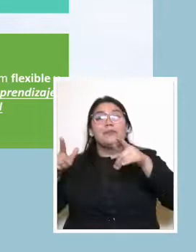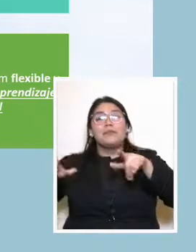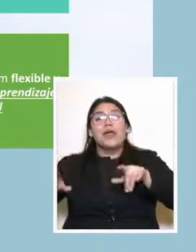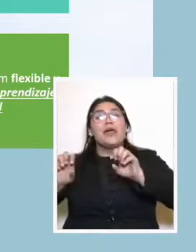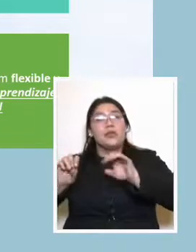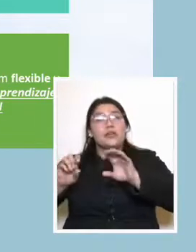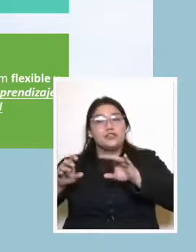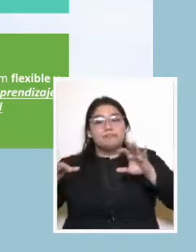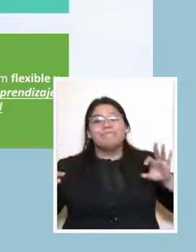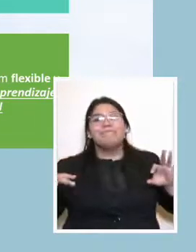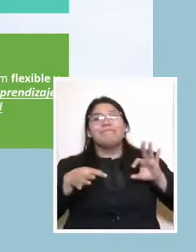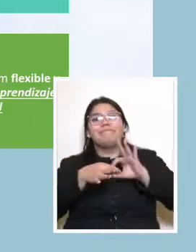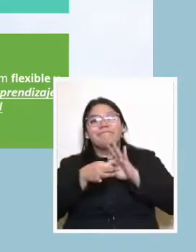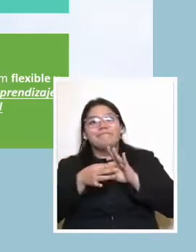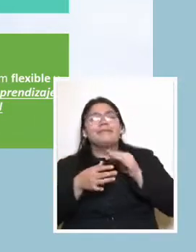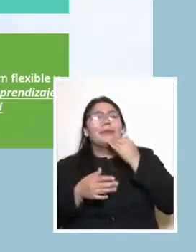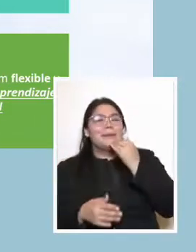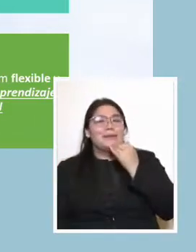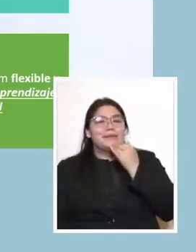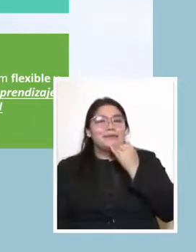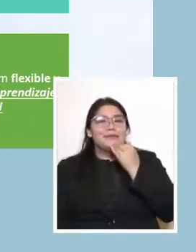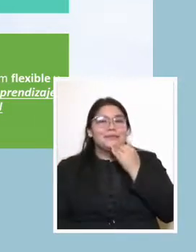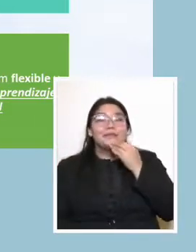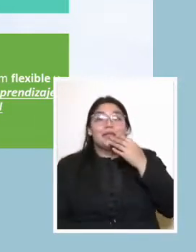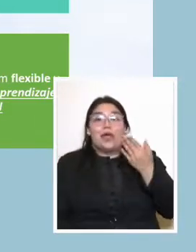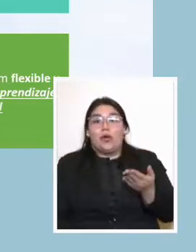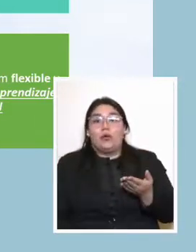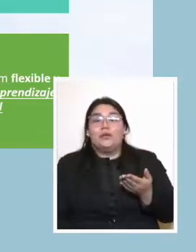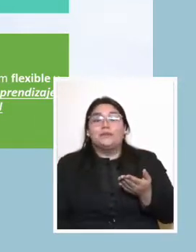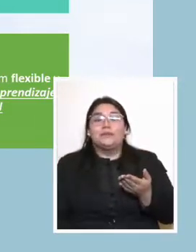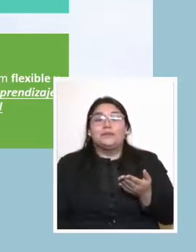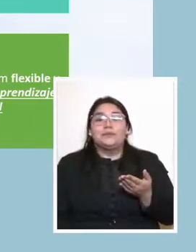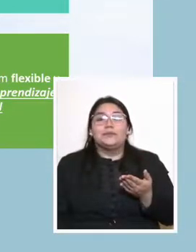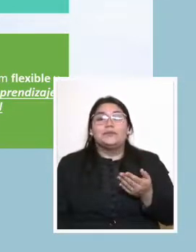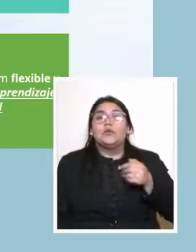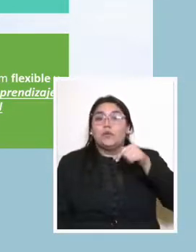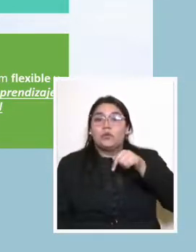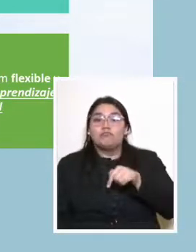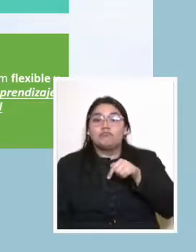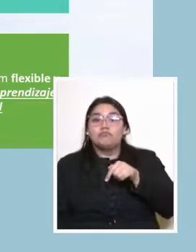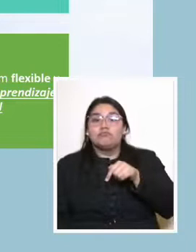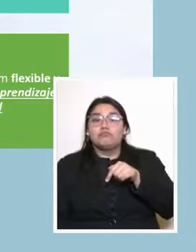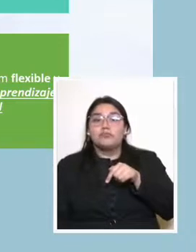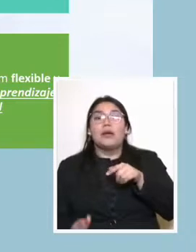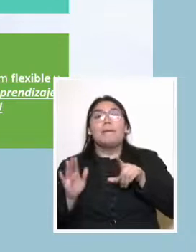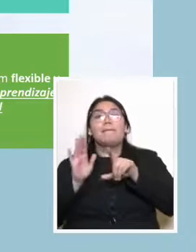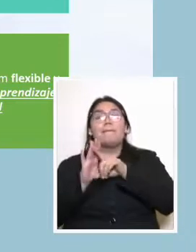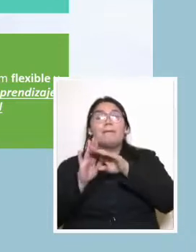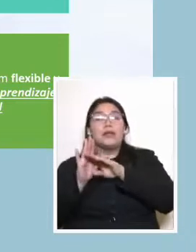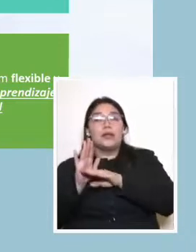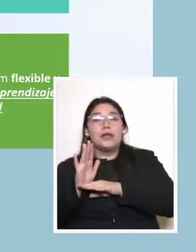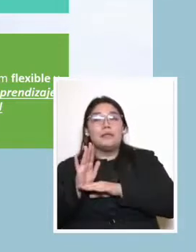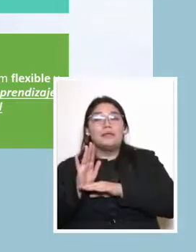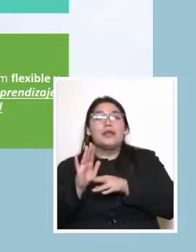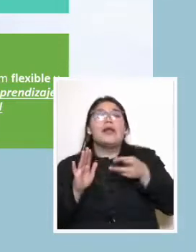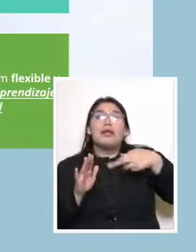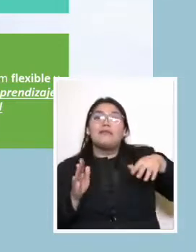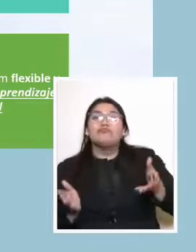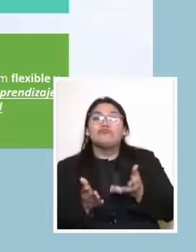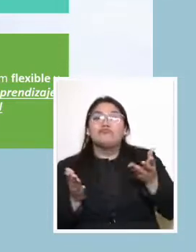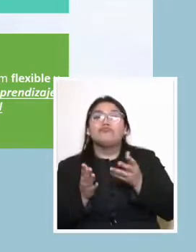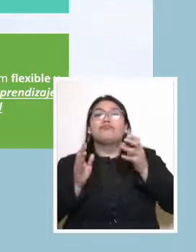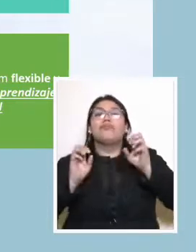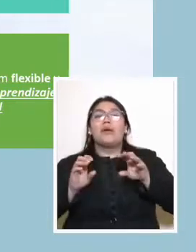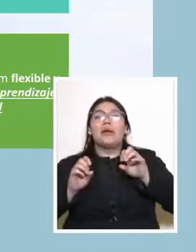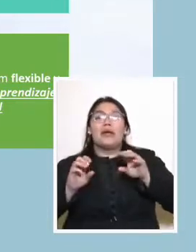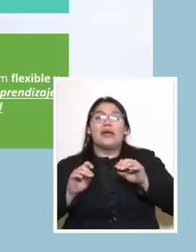educación. Hoy día acabamos, ¿no es cierto?, de ir cerrando en el marco de la política de reactivación educativa integral una vinculación